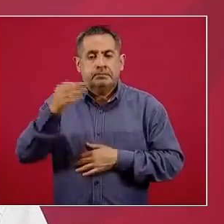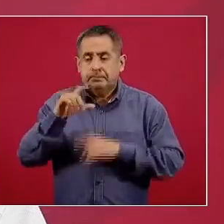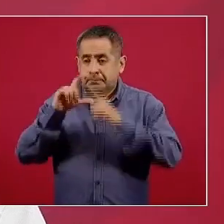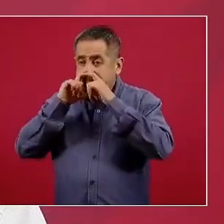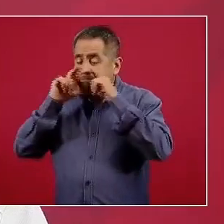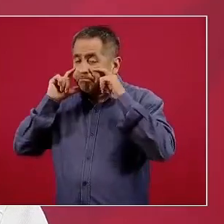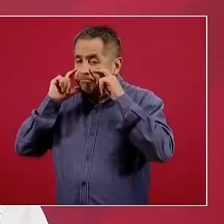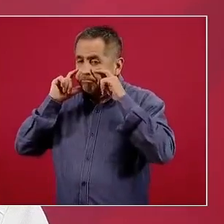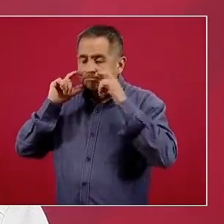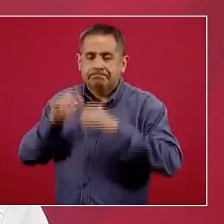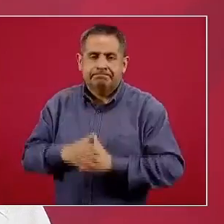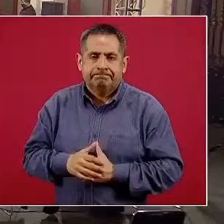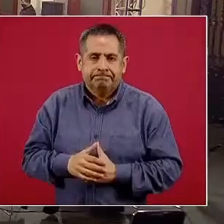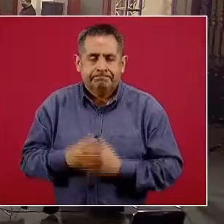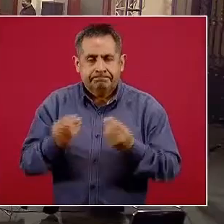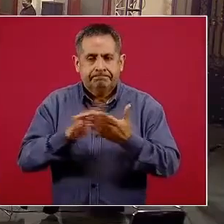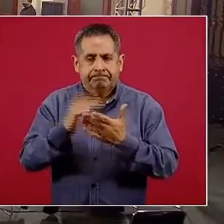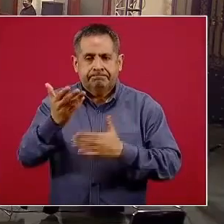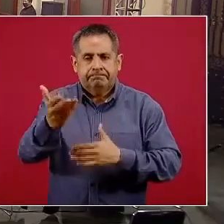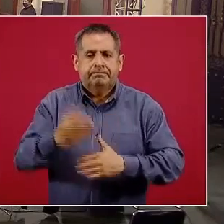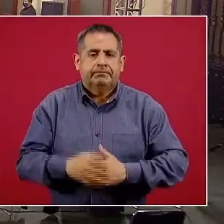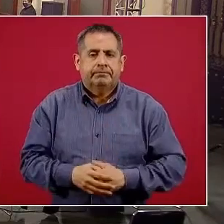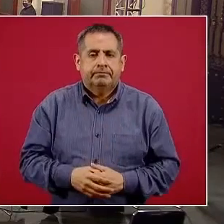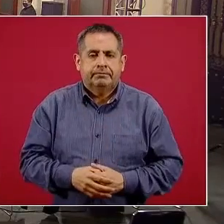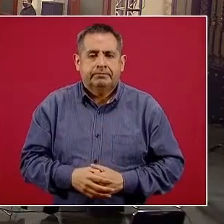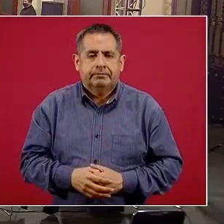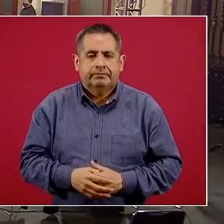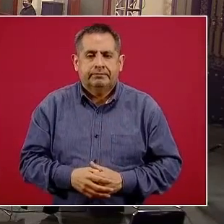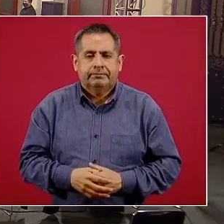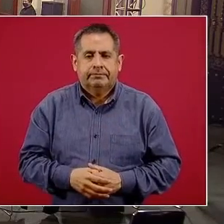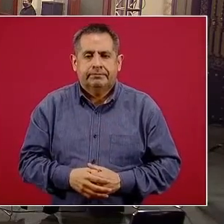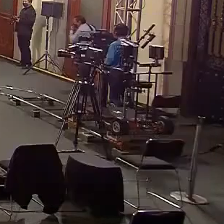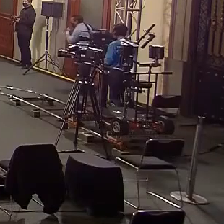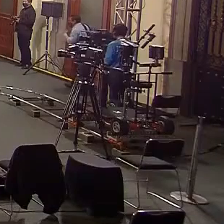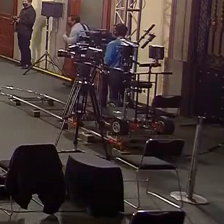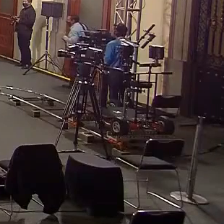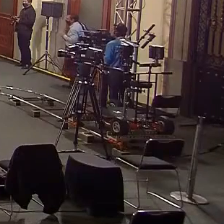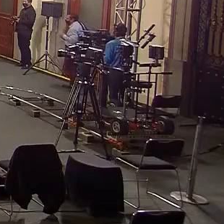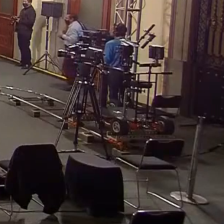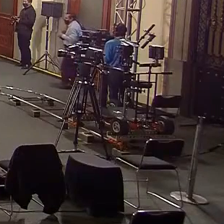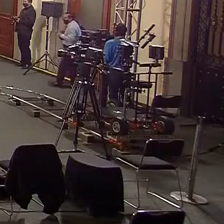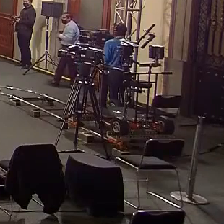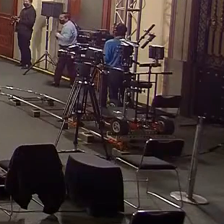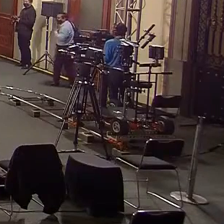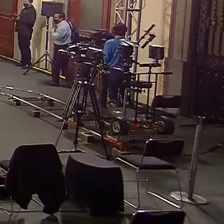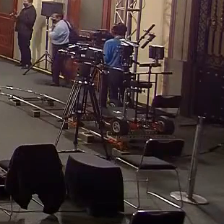influenza. Muchas gracias. Que usen su cubrebocas.